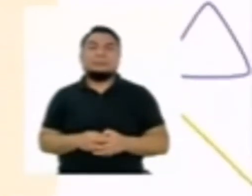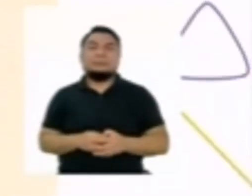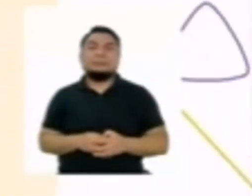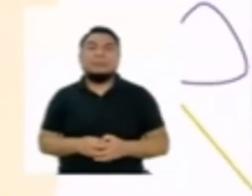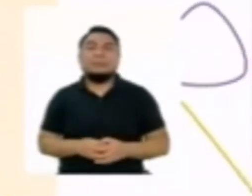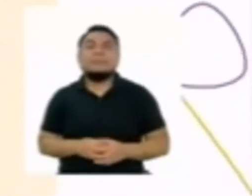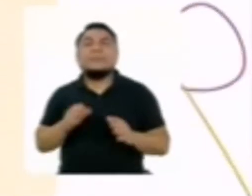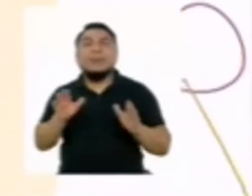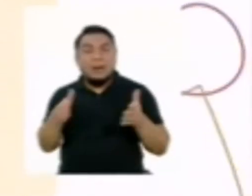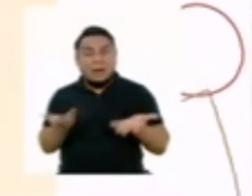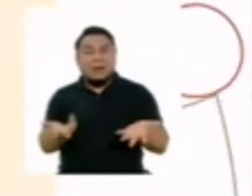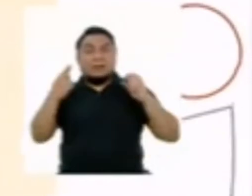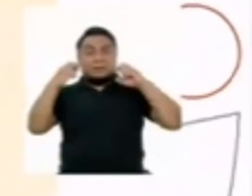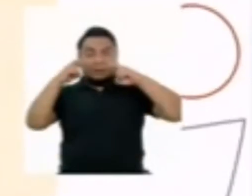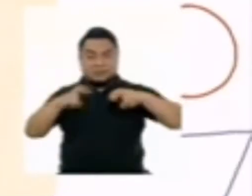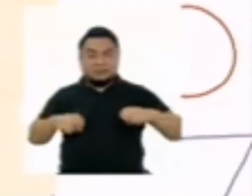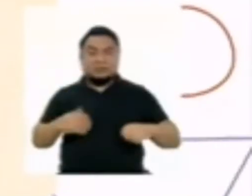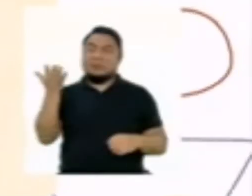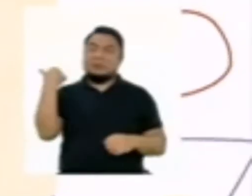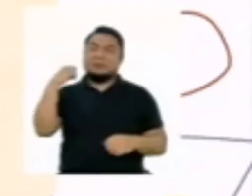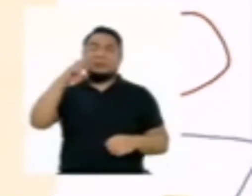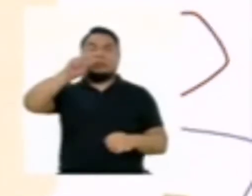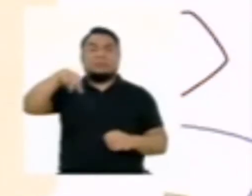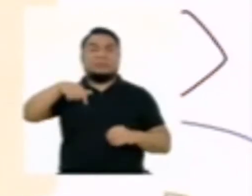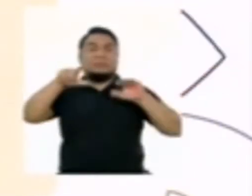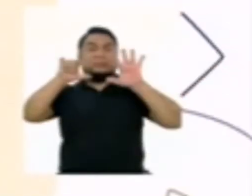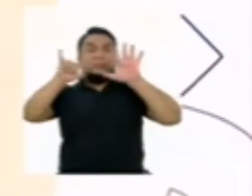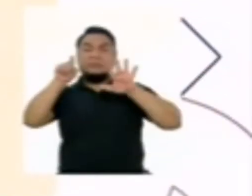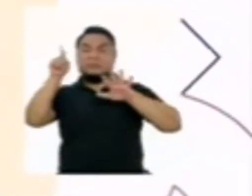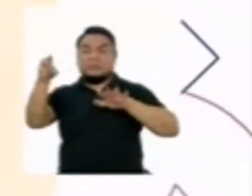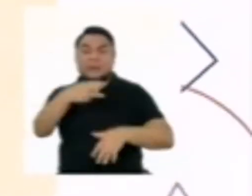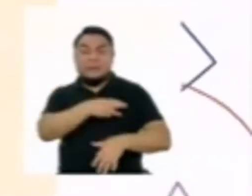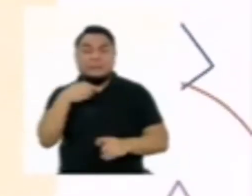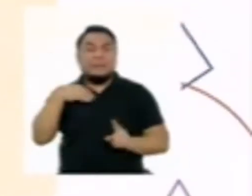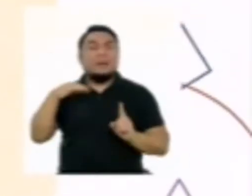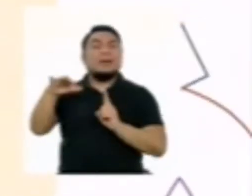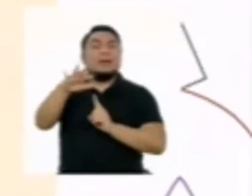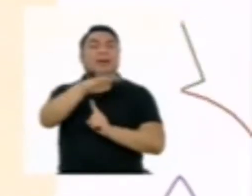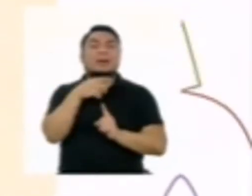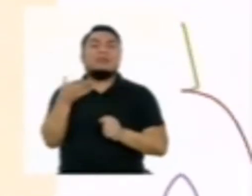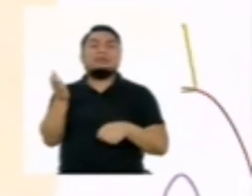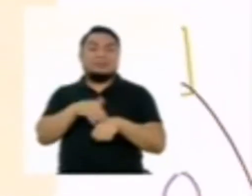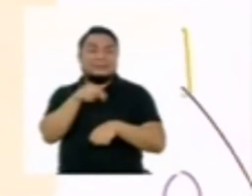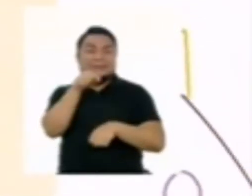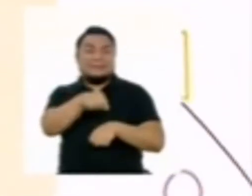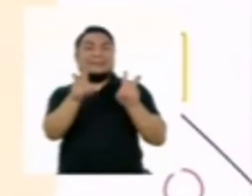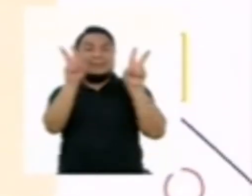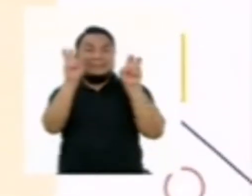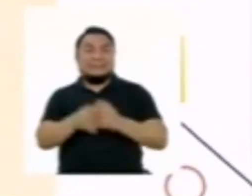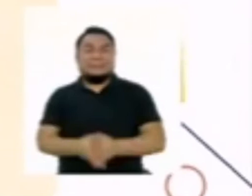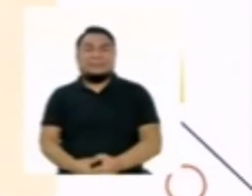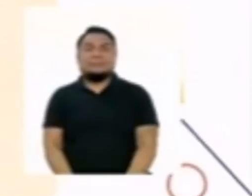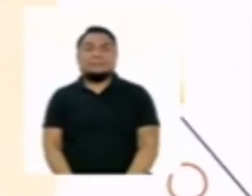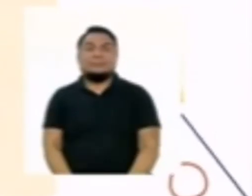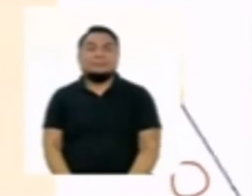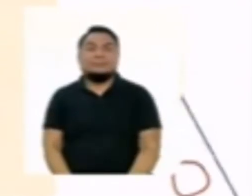Hay justo un estudio que hizo en el 2016 el Ministerio del Ambiente al respecto.